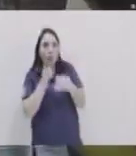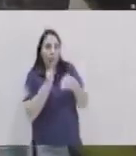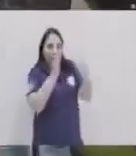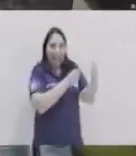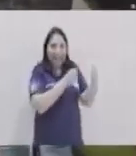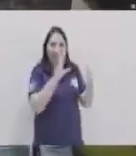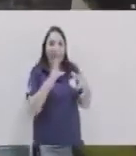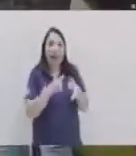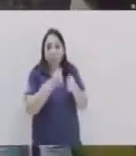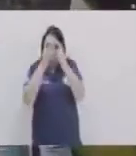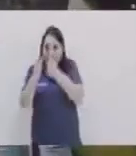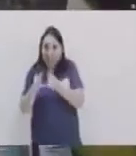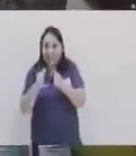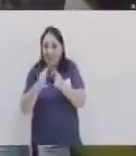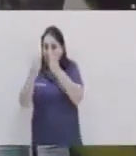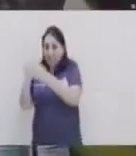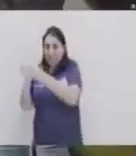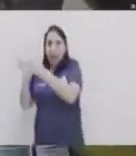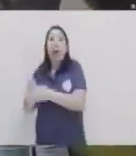escritura, ¿verdad?